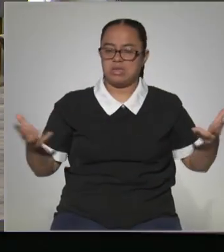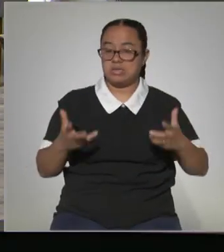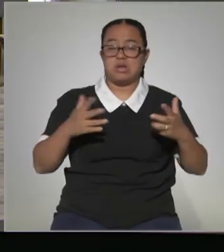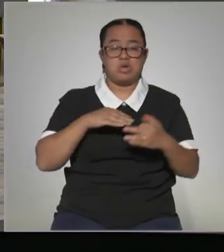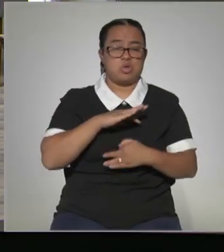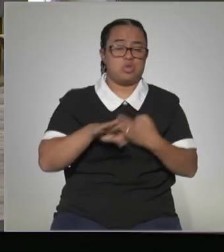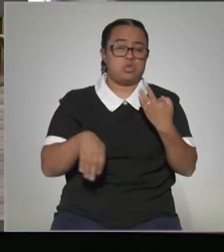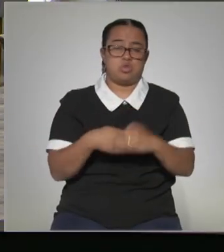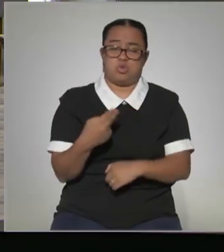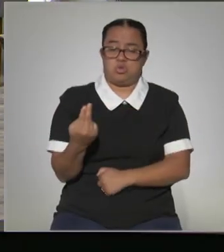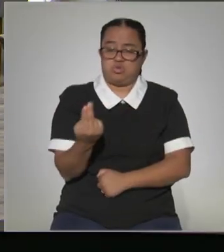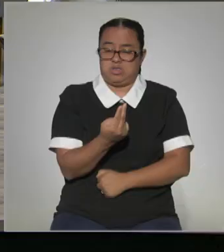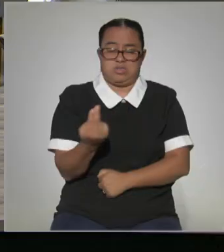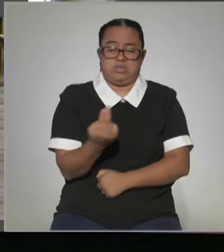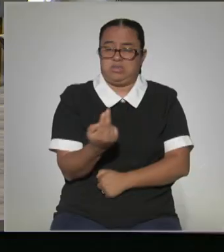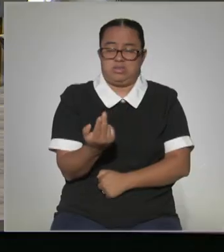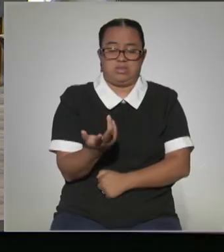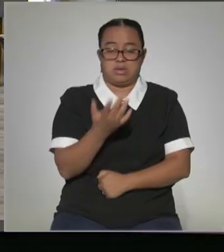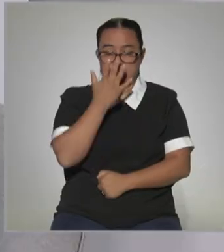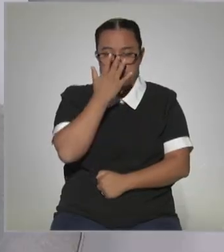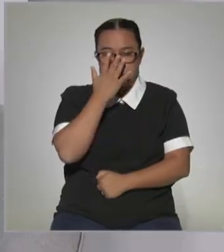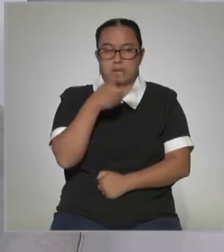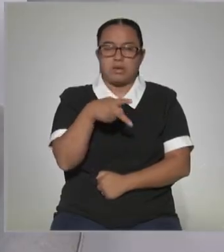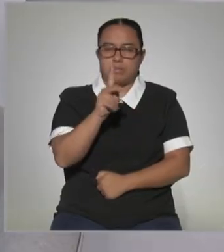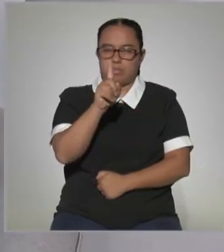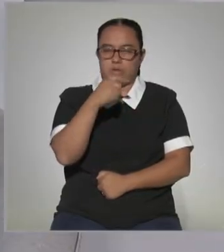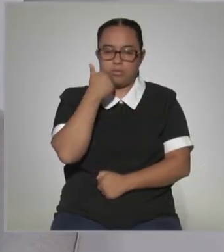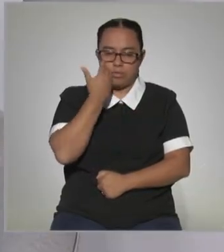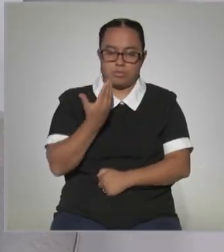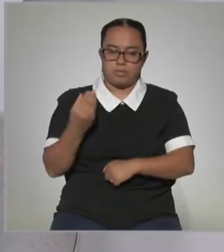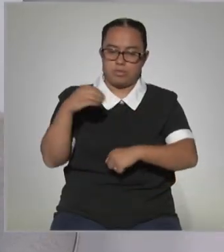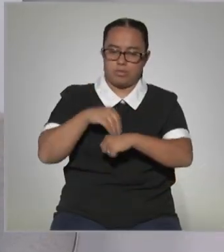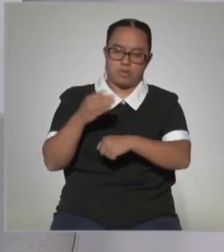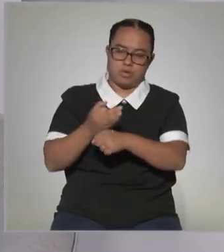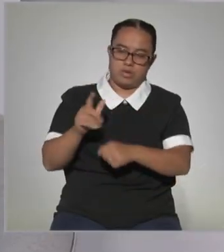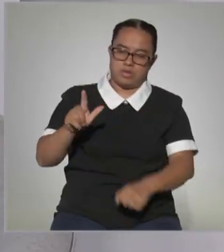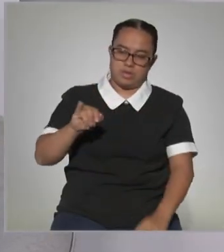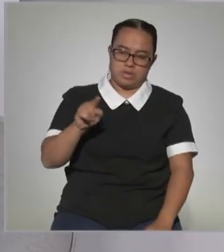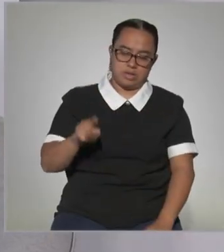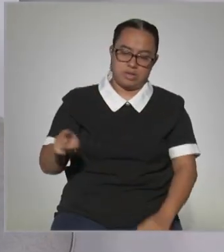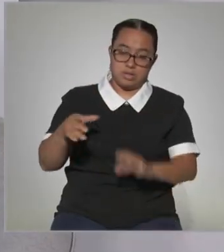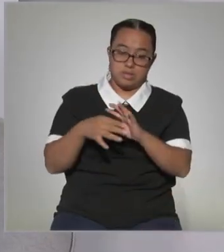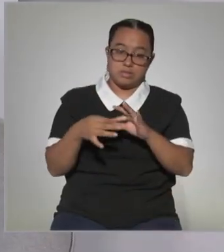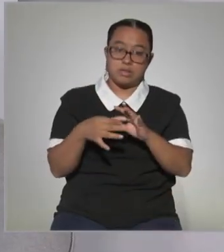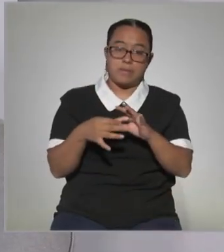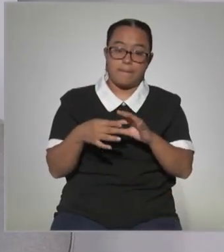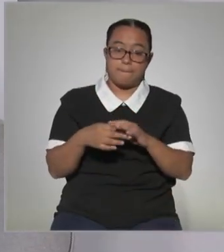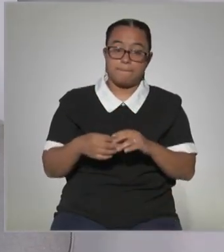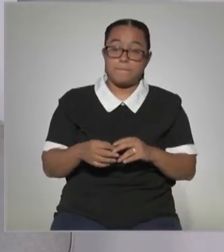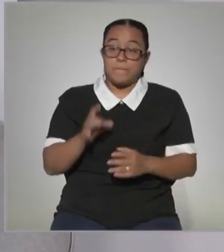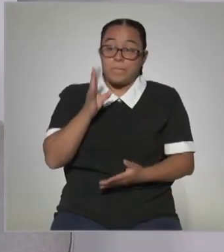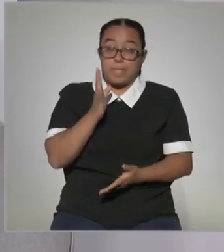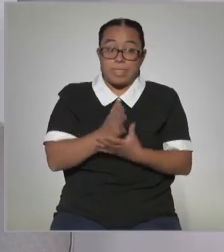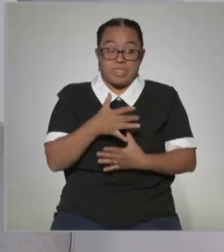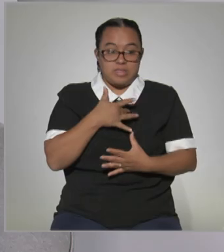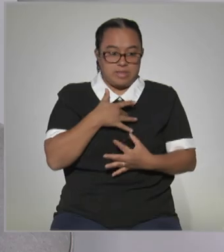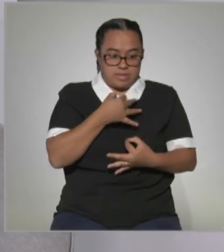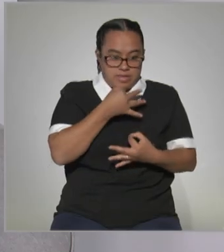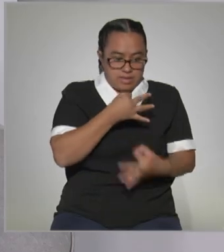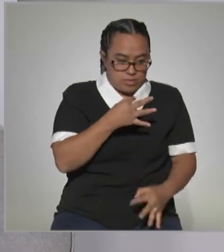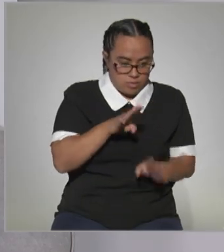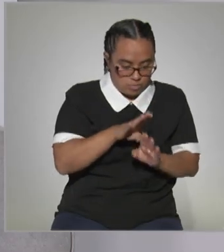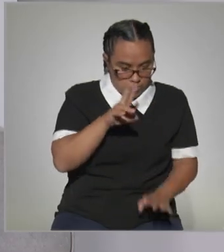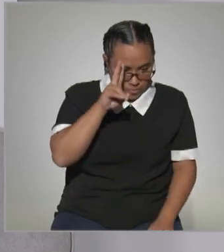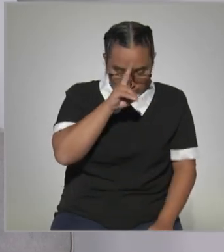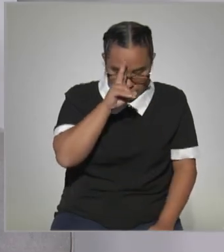necesitamos superarnos, ¿no? Pero lo que quiero agregar a lo que dice Liz es que no necesariamente es adictivo, ¿no?